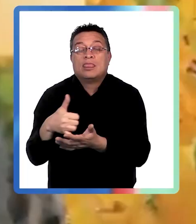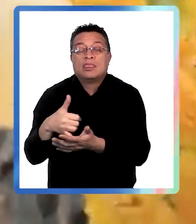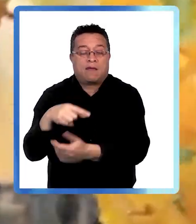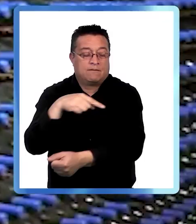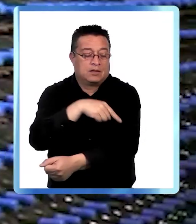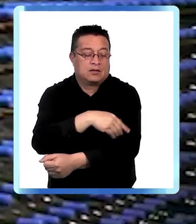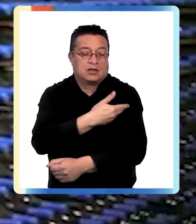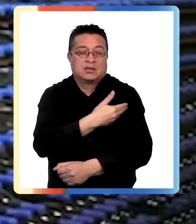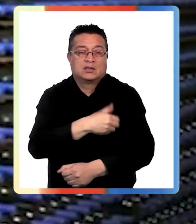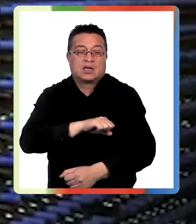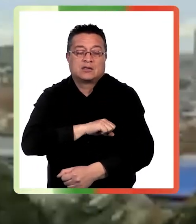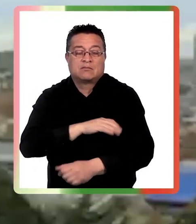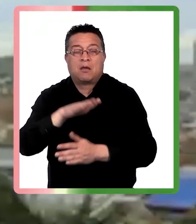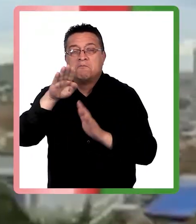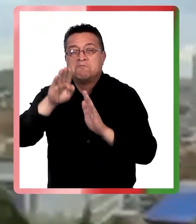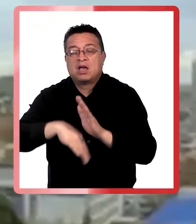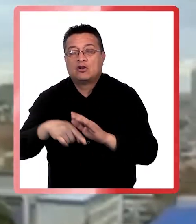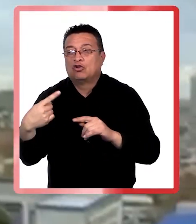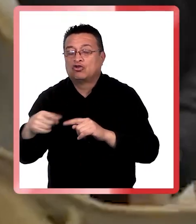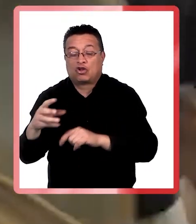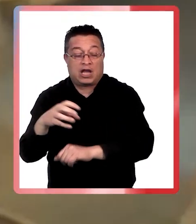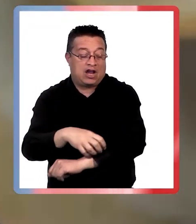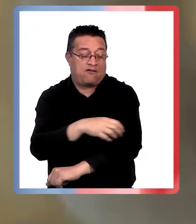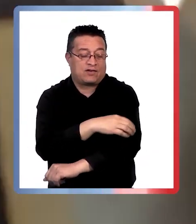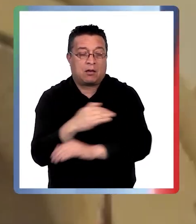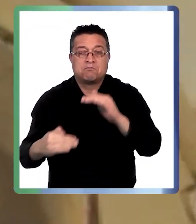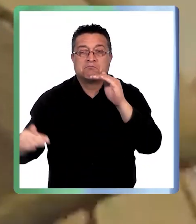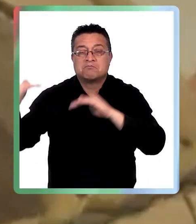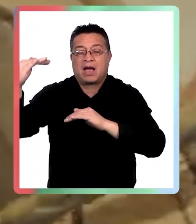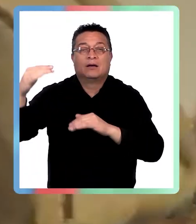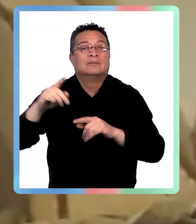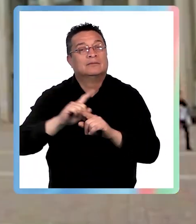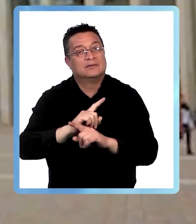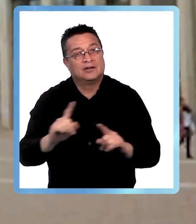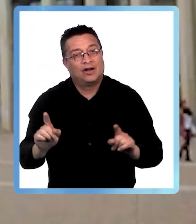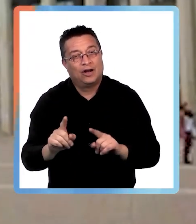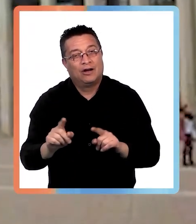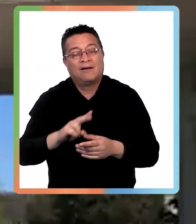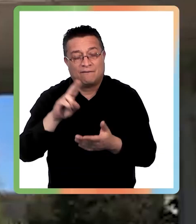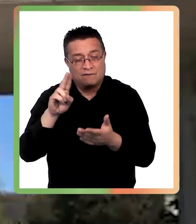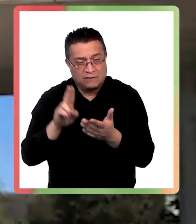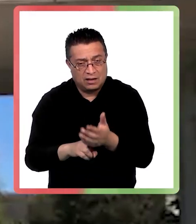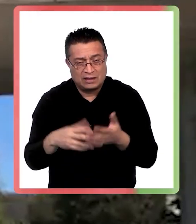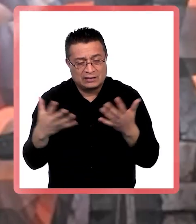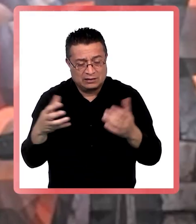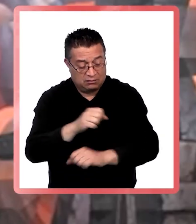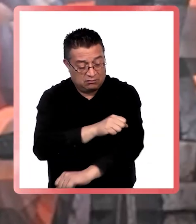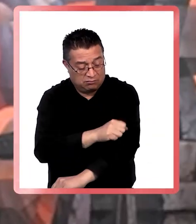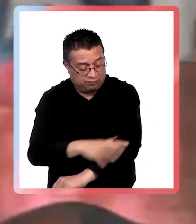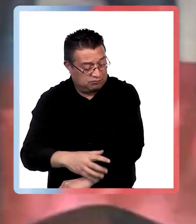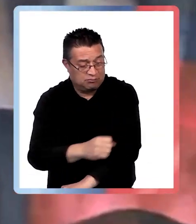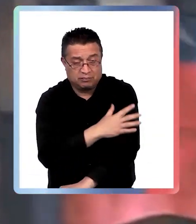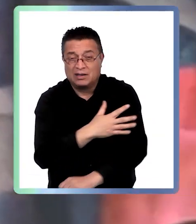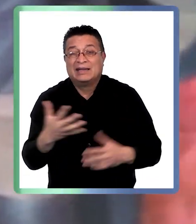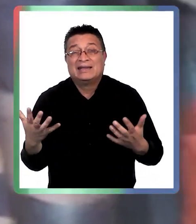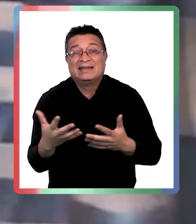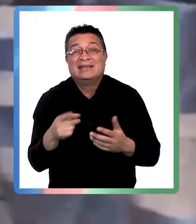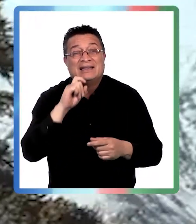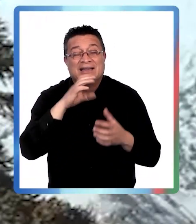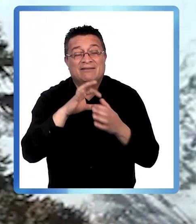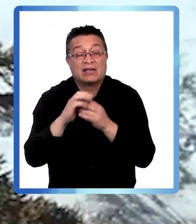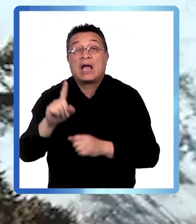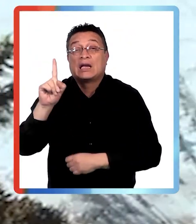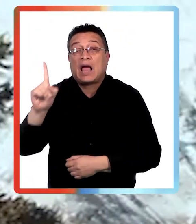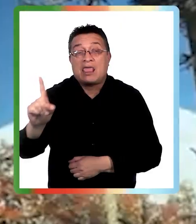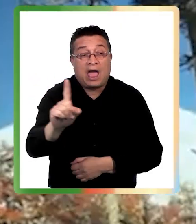gobierno central para que las cosas pasen a ser en el gobierno regional. Y la verdad es que el verdadero sentido de la descentralización es que cada uno